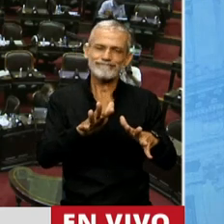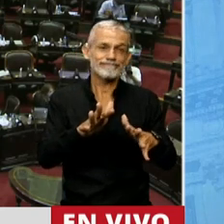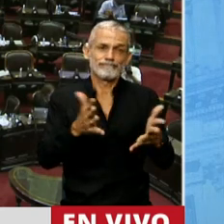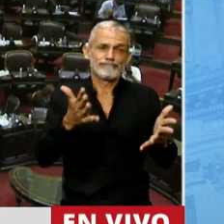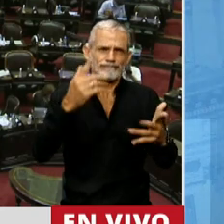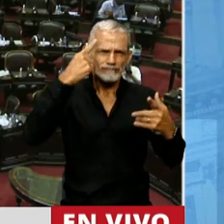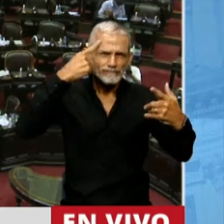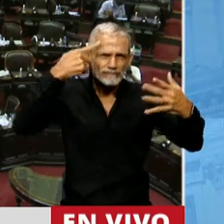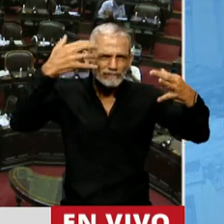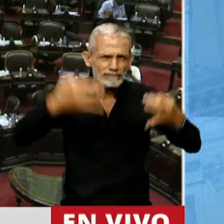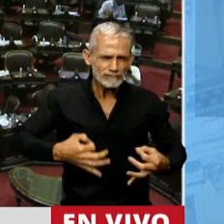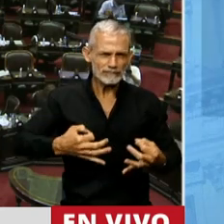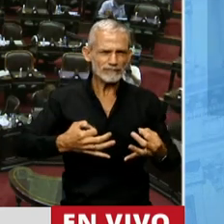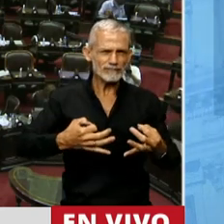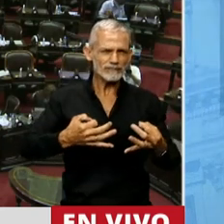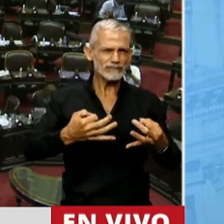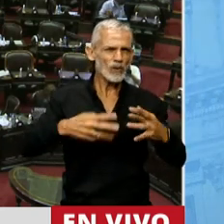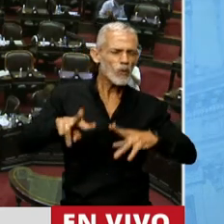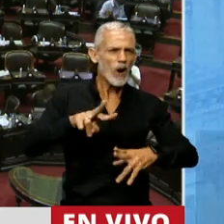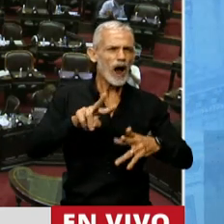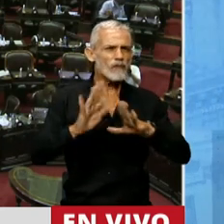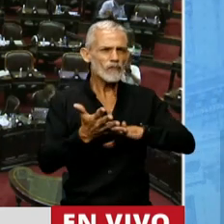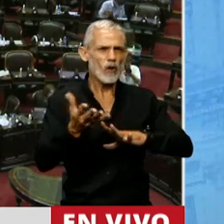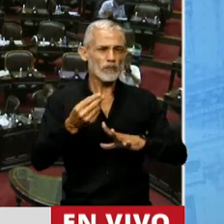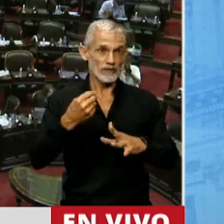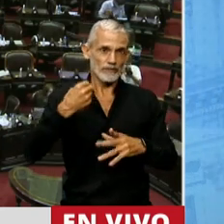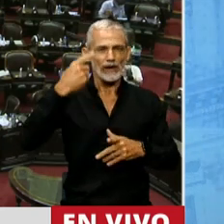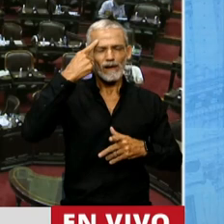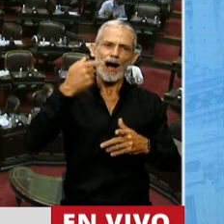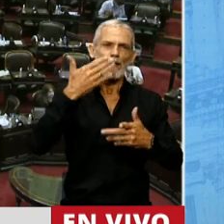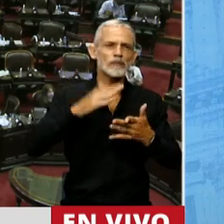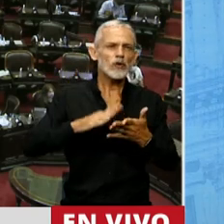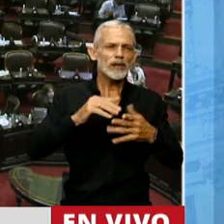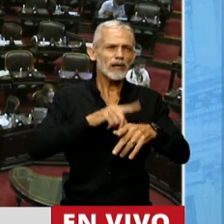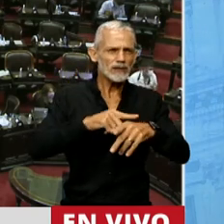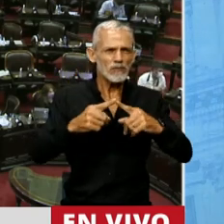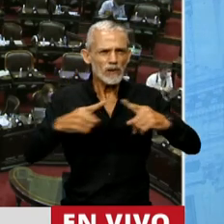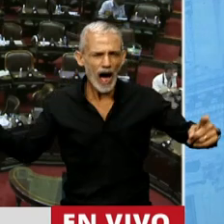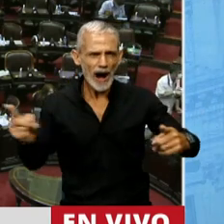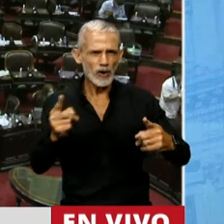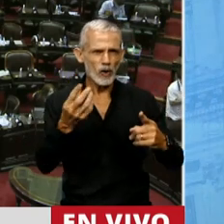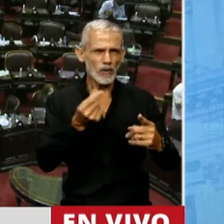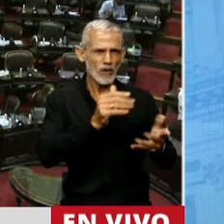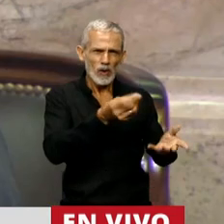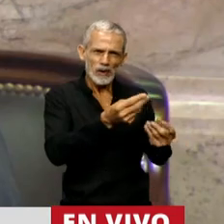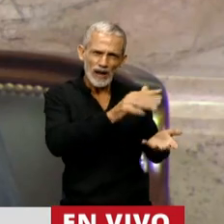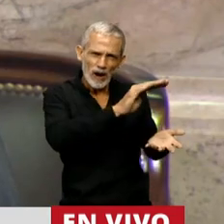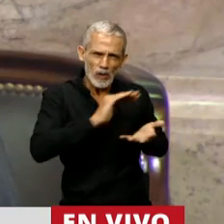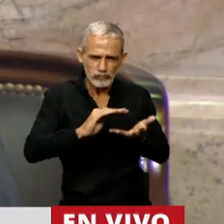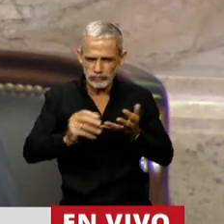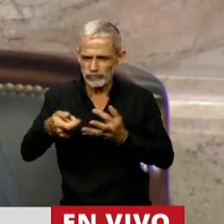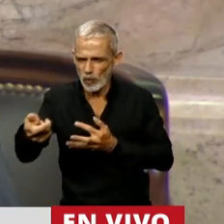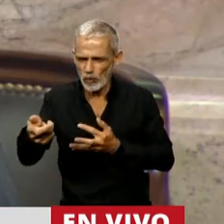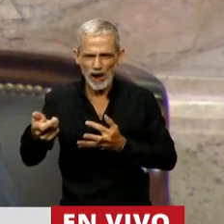una lógica que hay que tratar de encontrarle. Estamos hablando de sustentabilidad del sistema, pero por otro lado, destruimos la economía.